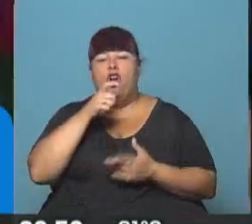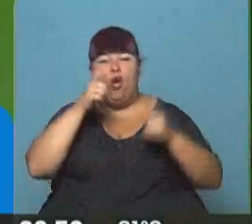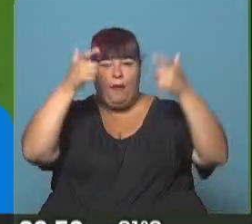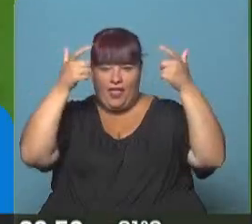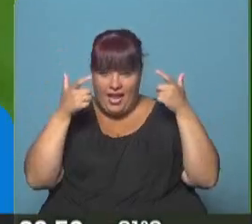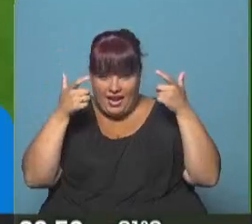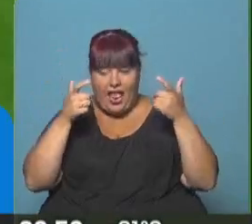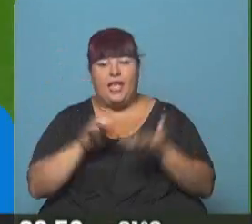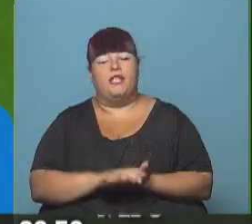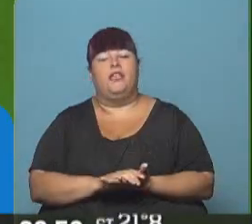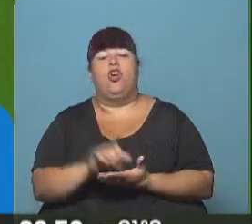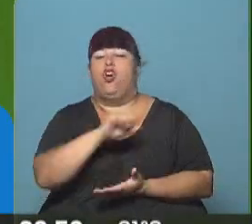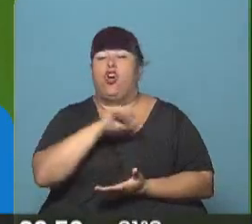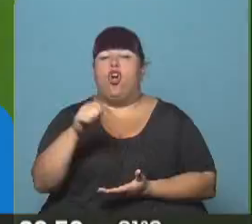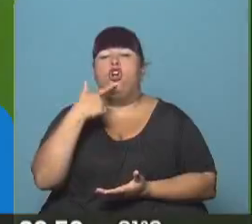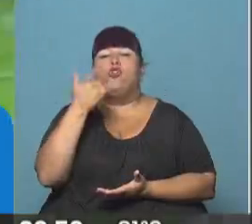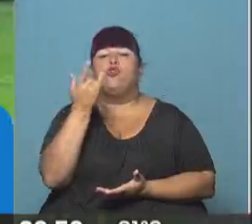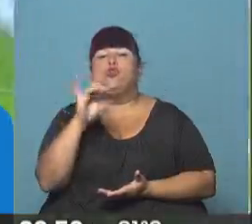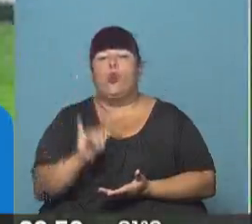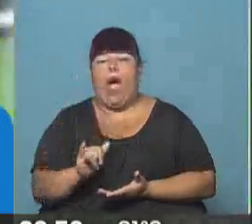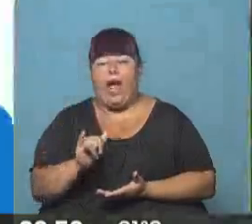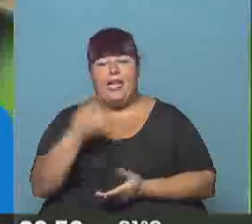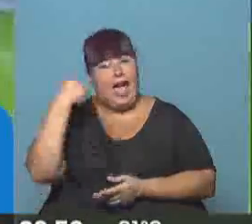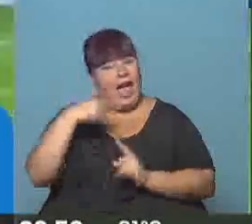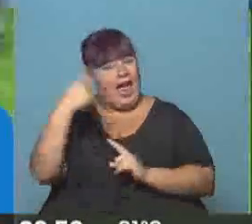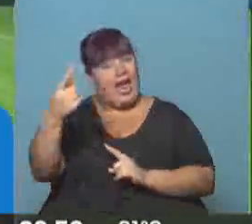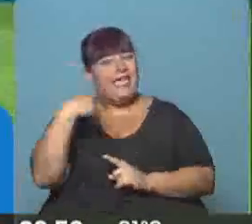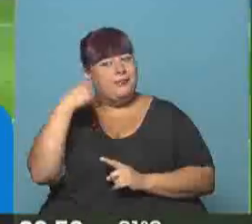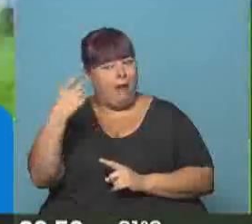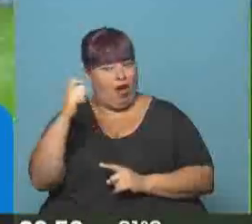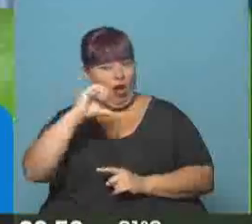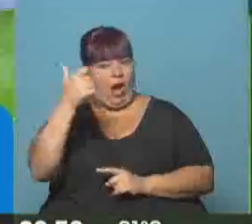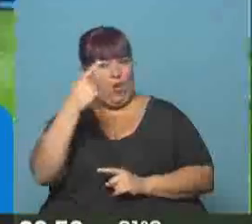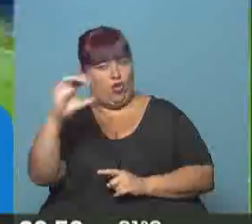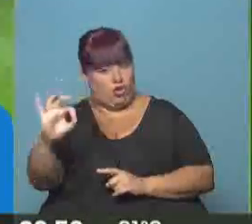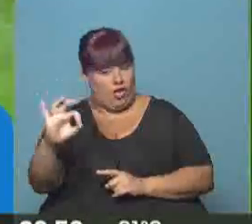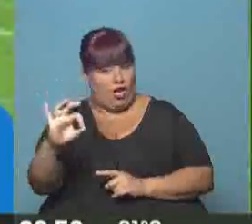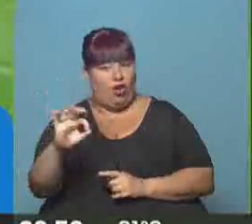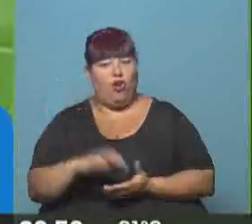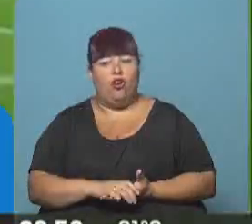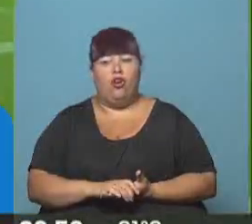Rey. El gol de Luis Suárez. Recordamos que en la ida, Español se había impuesto 1-0.